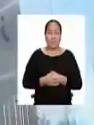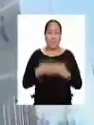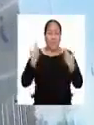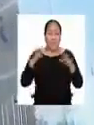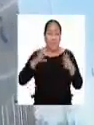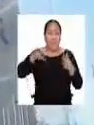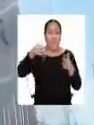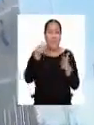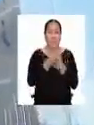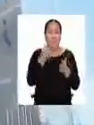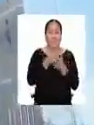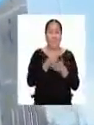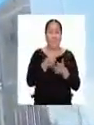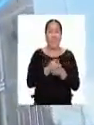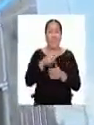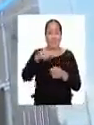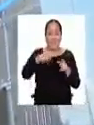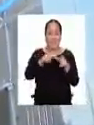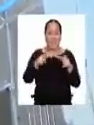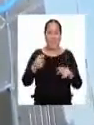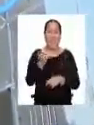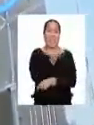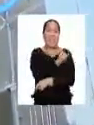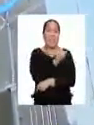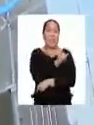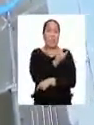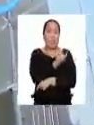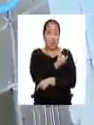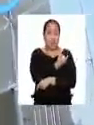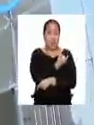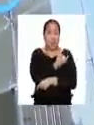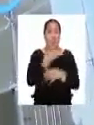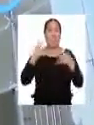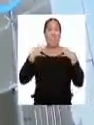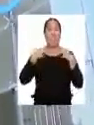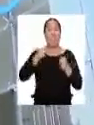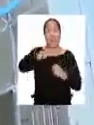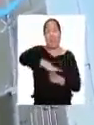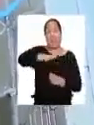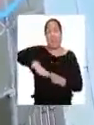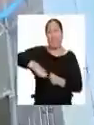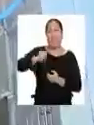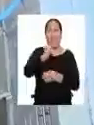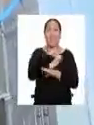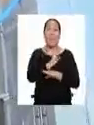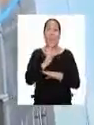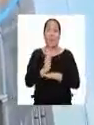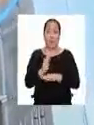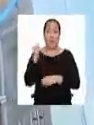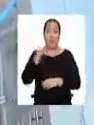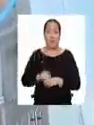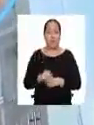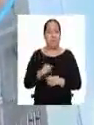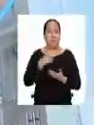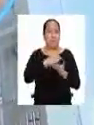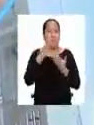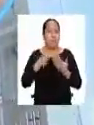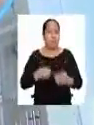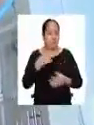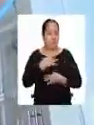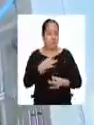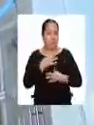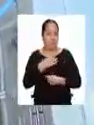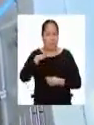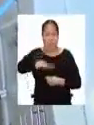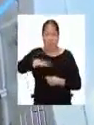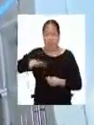Acabamos de llegar al Instituto Nacional del Niño de San Borja y vamos a conocer un grupo de personas que está trabajando en un proyecto súper interesante para hacer que los niños no la pasen tan